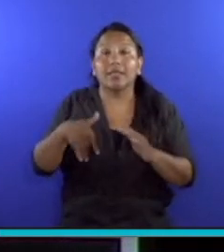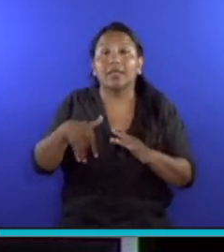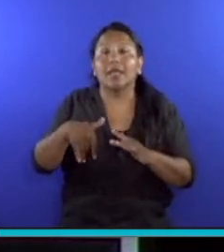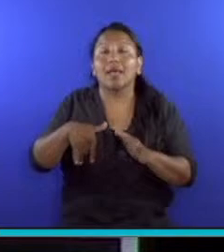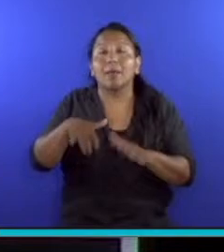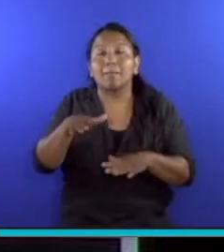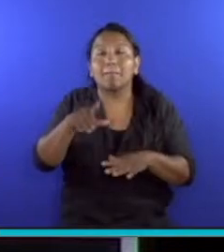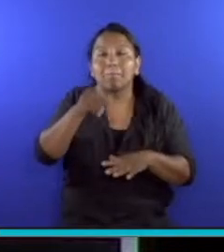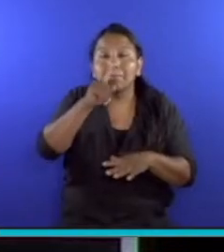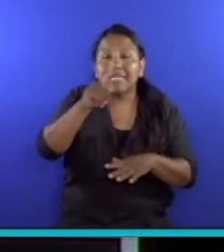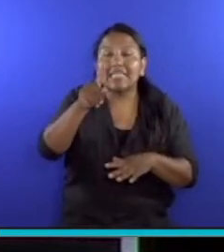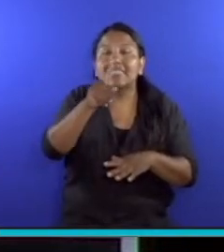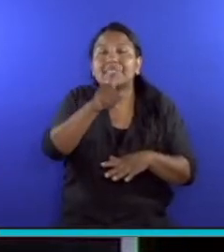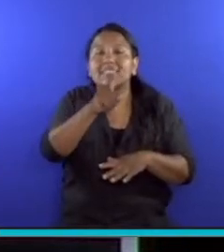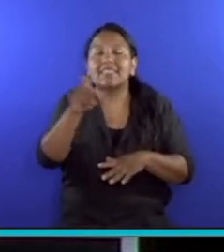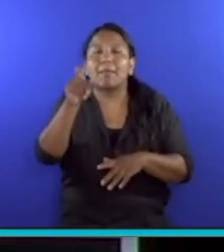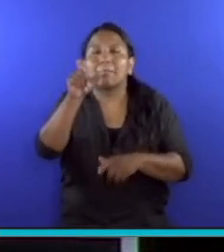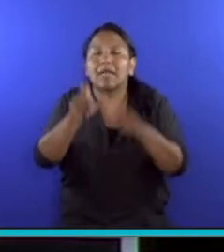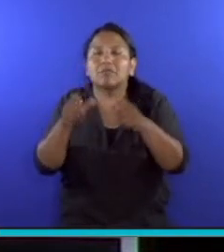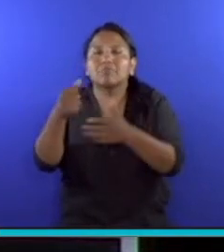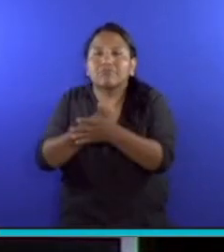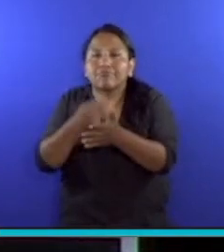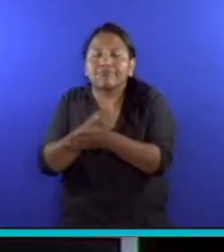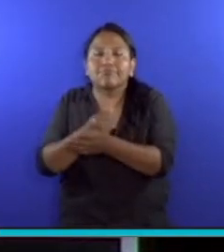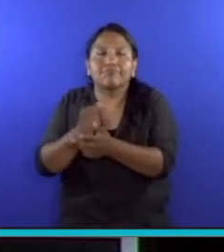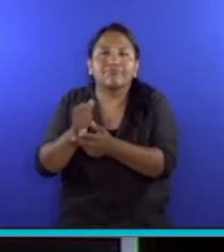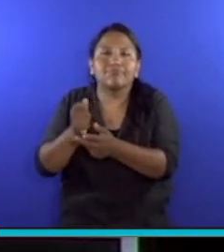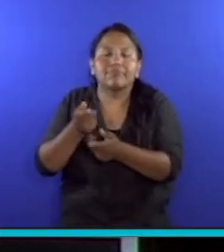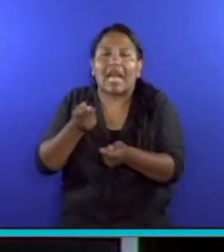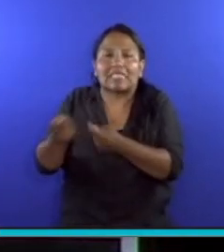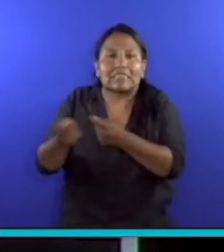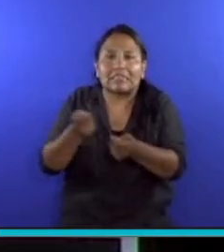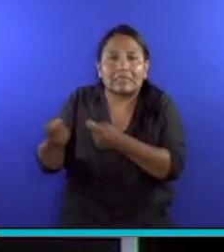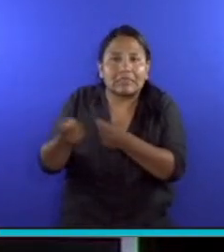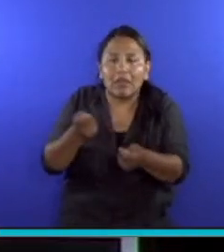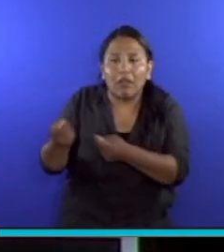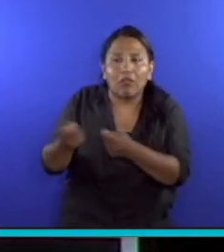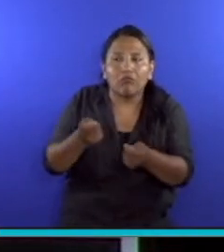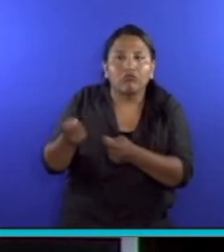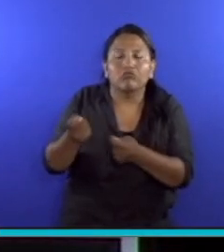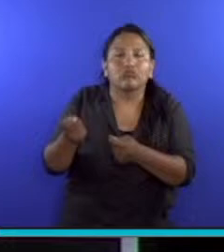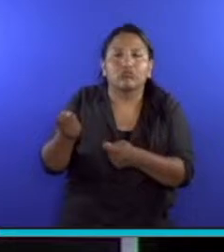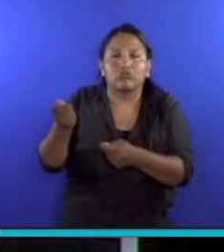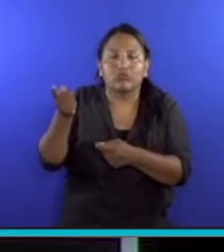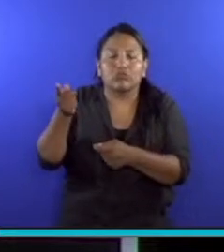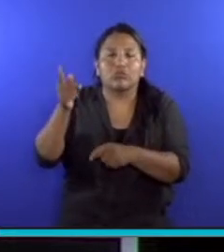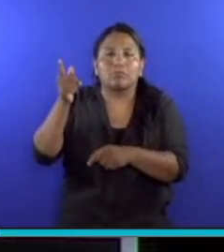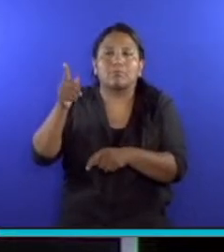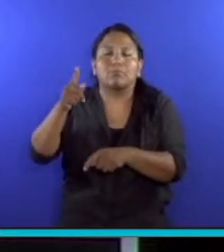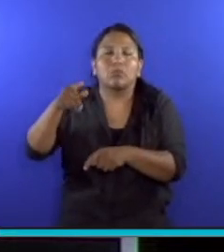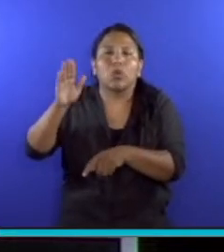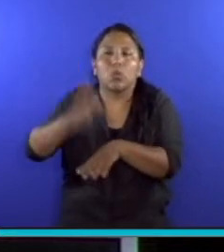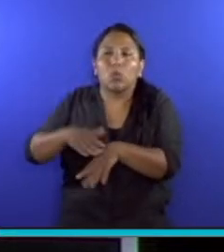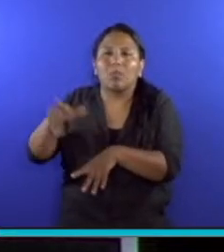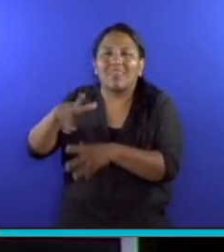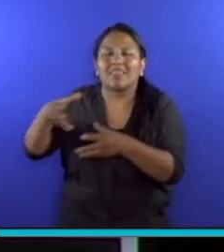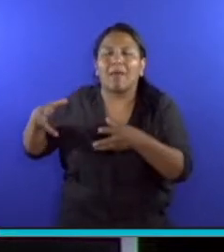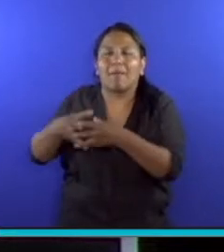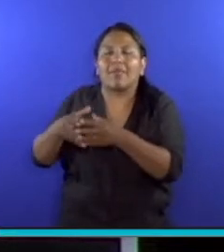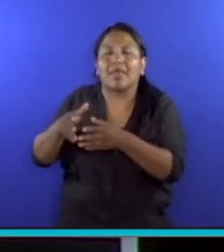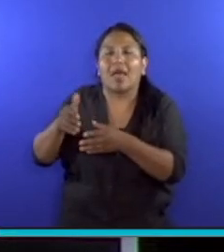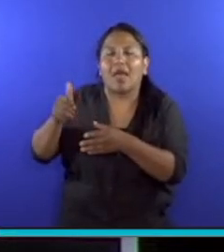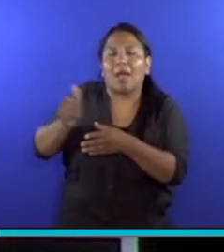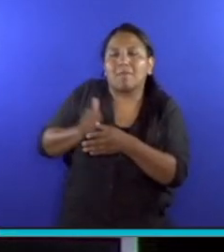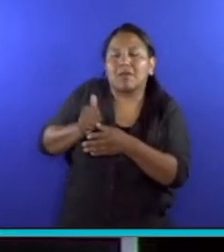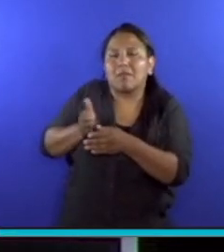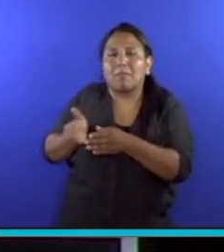1.100 militantes asesinados por esas bandas paramilitares, fascistas,